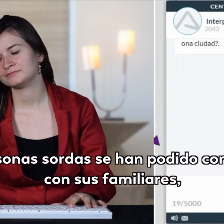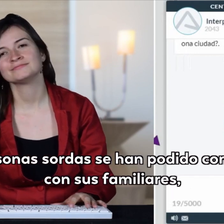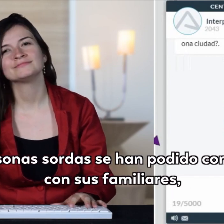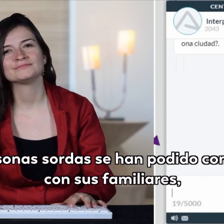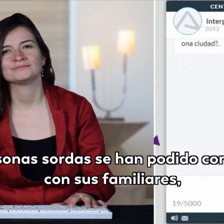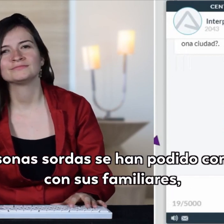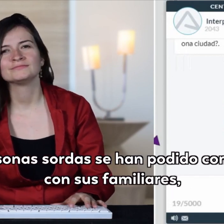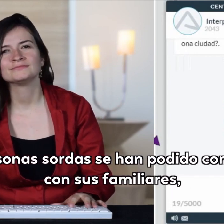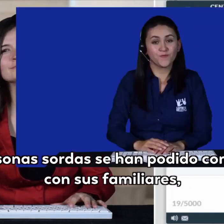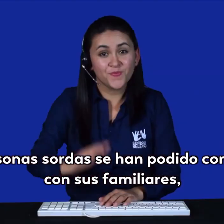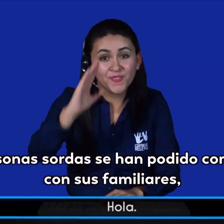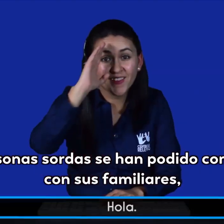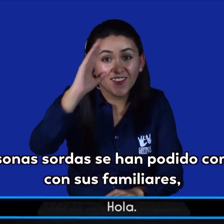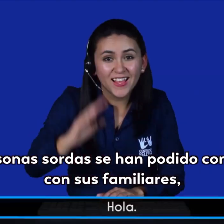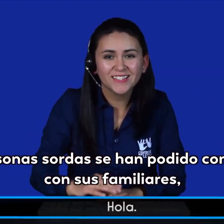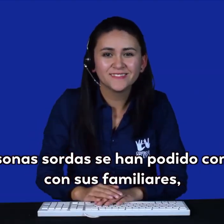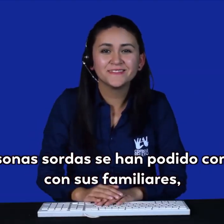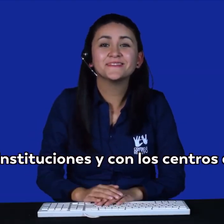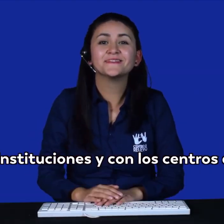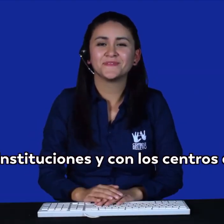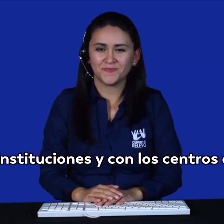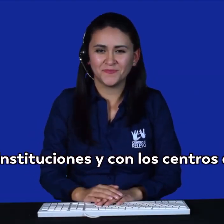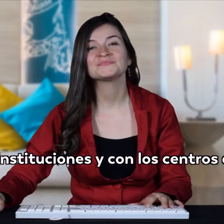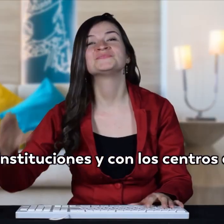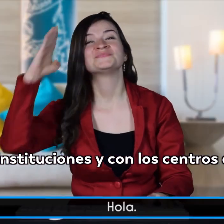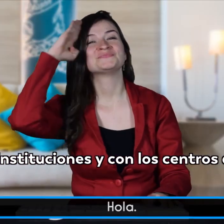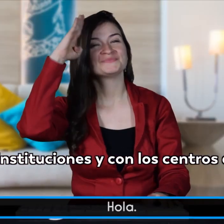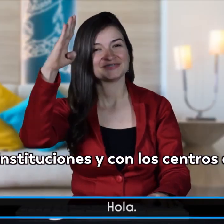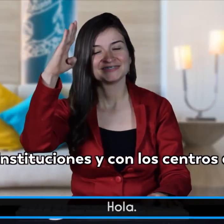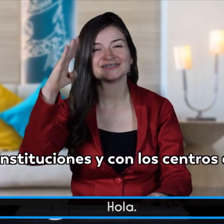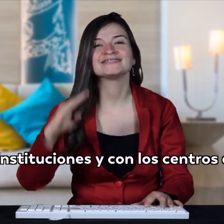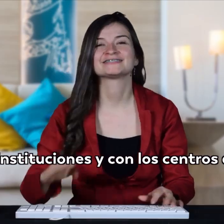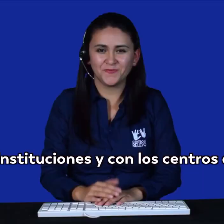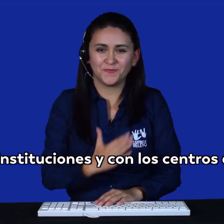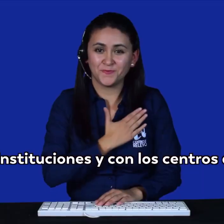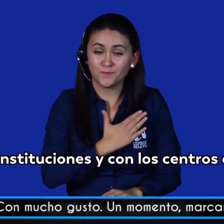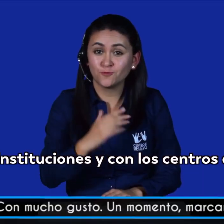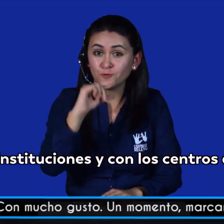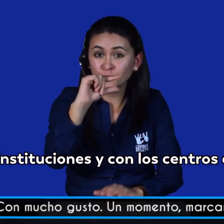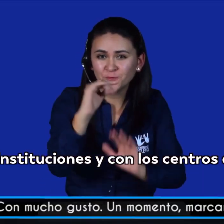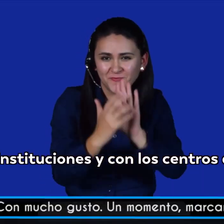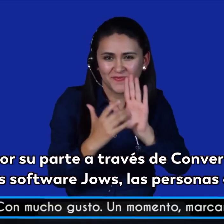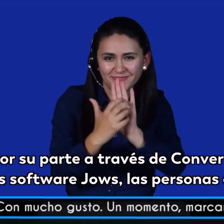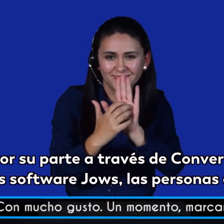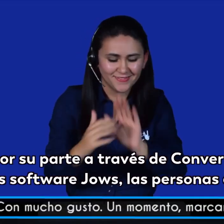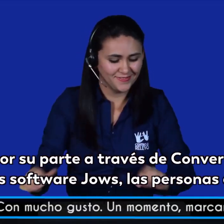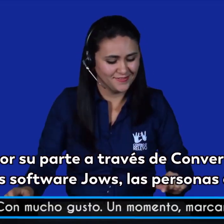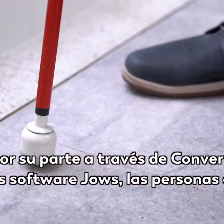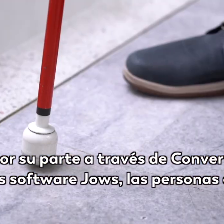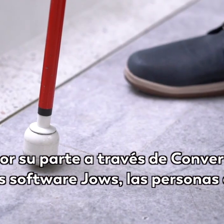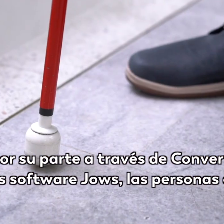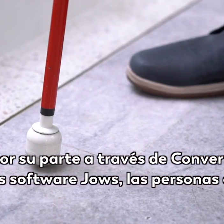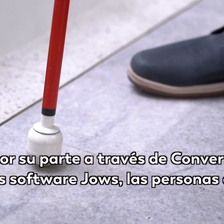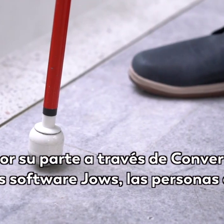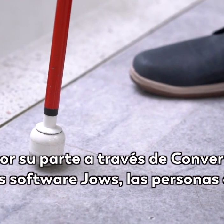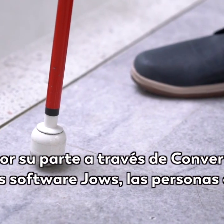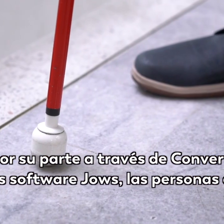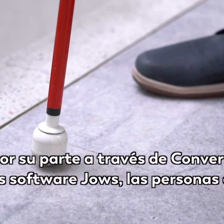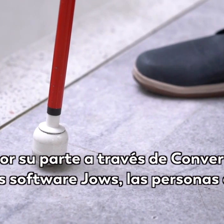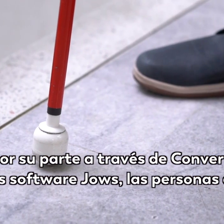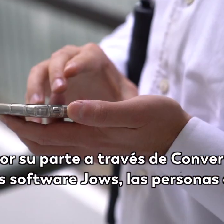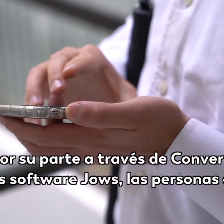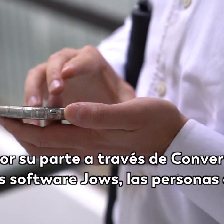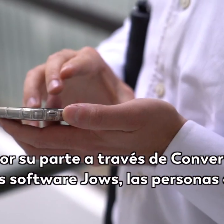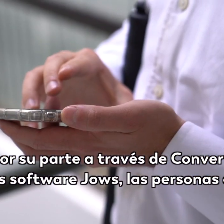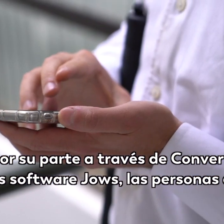personas sordas han podido comunicar con sus familiares, con las instituciones, con los centros de salud y por su parte a través de Convertik